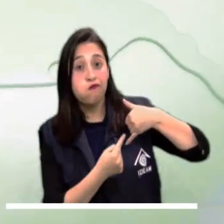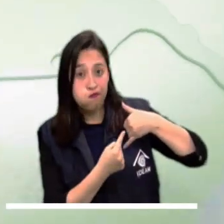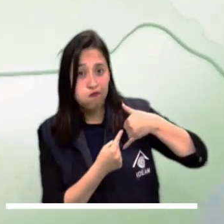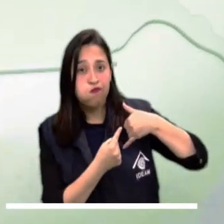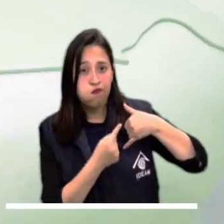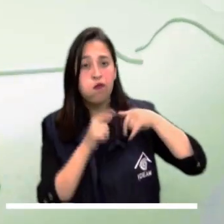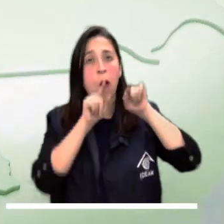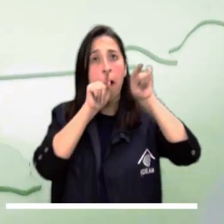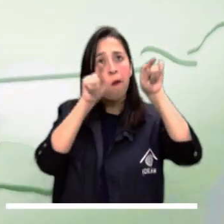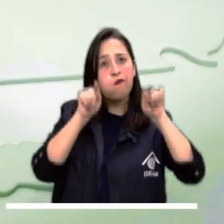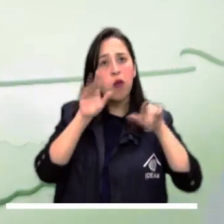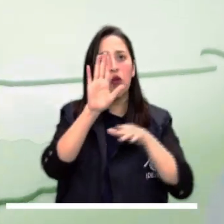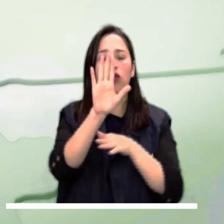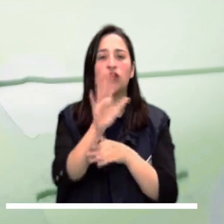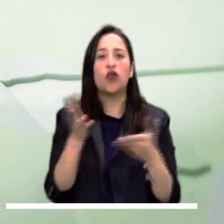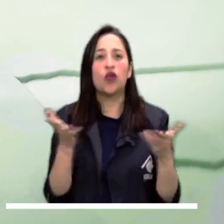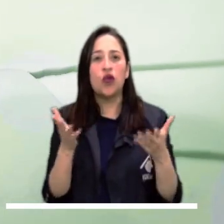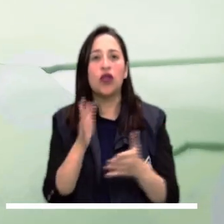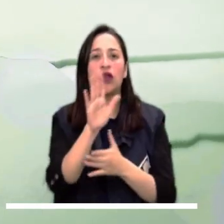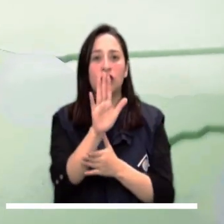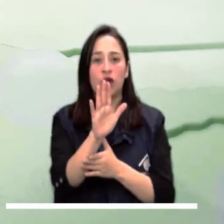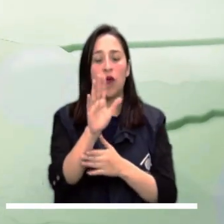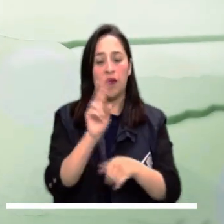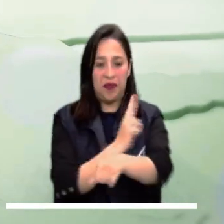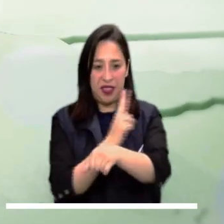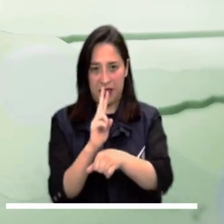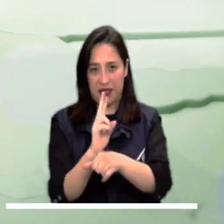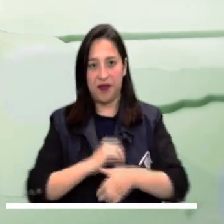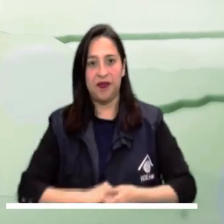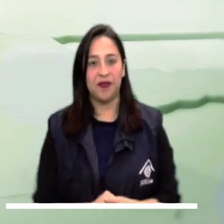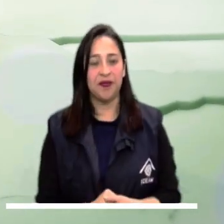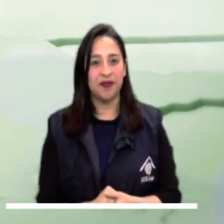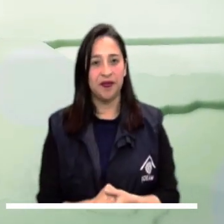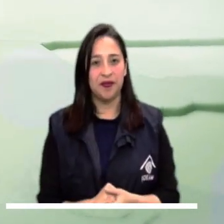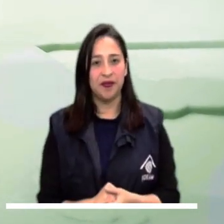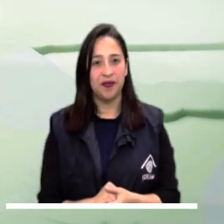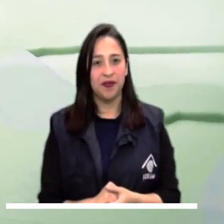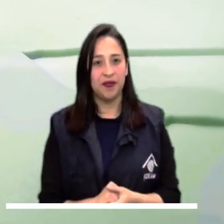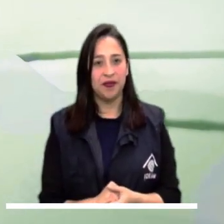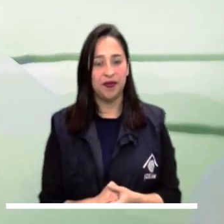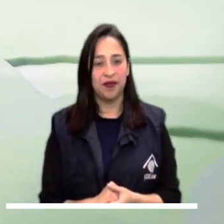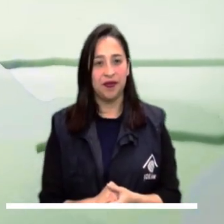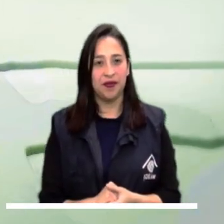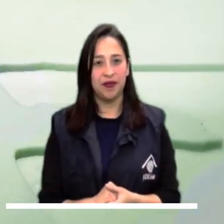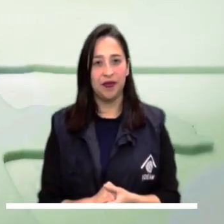La Orinoquía puede recibir precipitaciones moderadas en amplios sectores de Vichada.